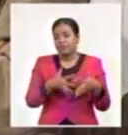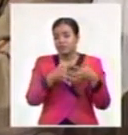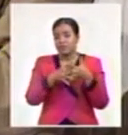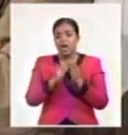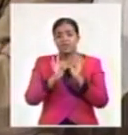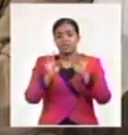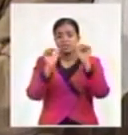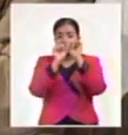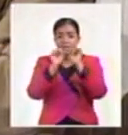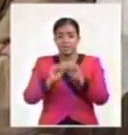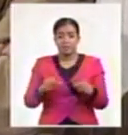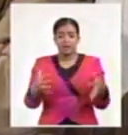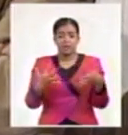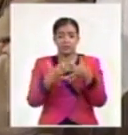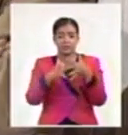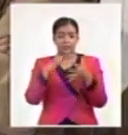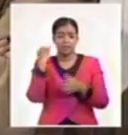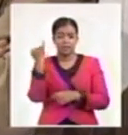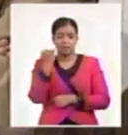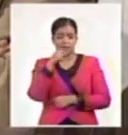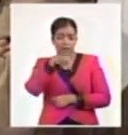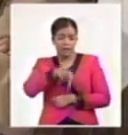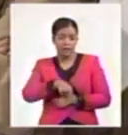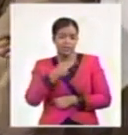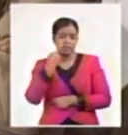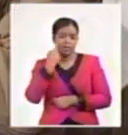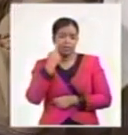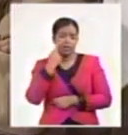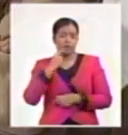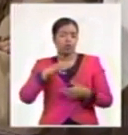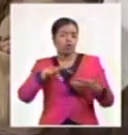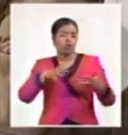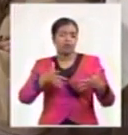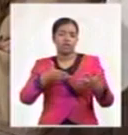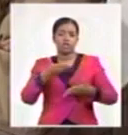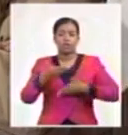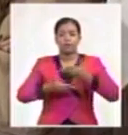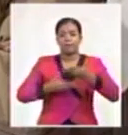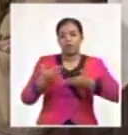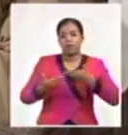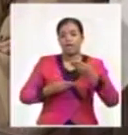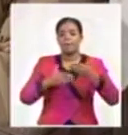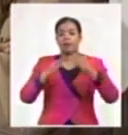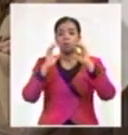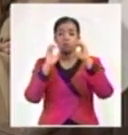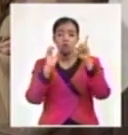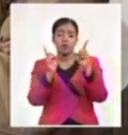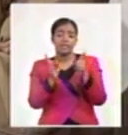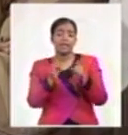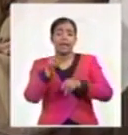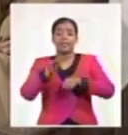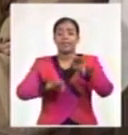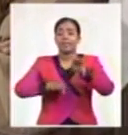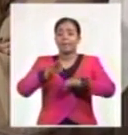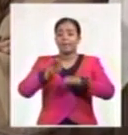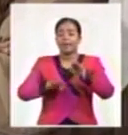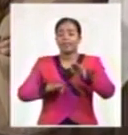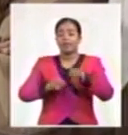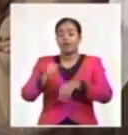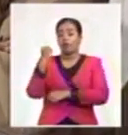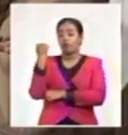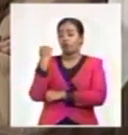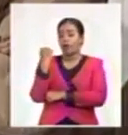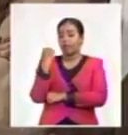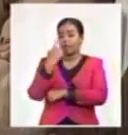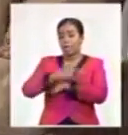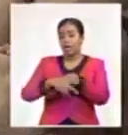actualidad, lo que está reflejando es un conflicto de naturaleza geopolítica. Tiene que ver con las relaciones de poder por los